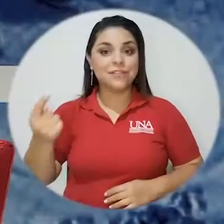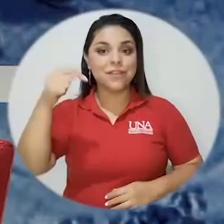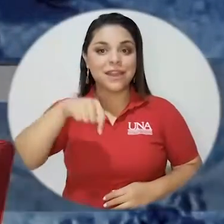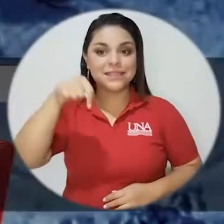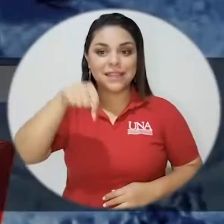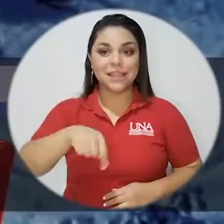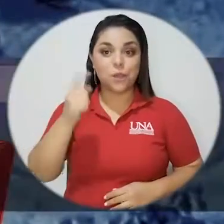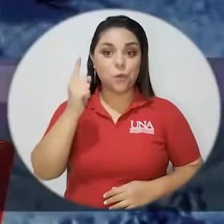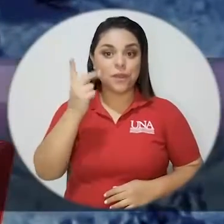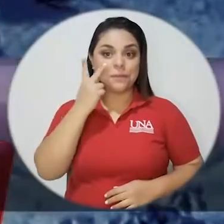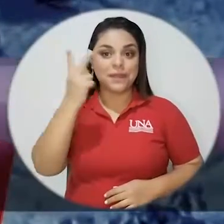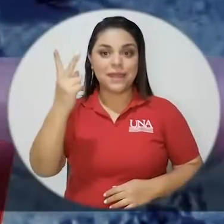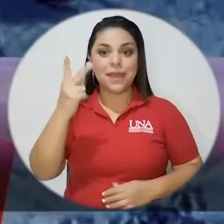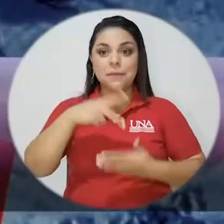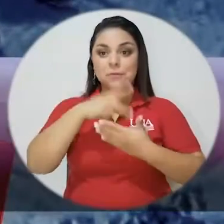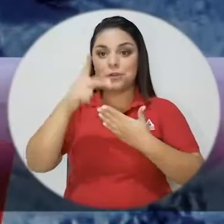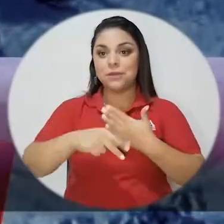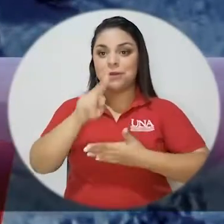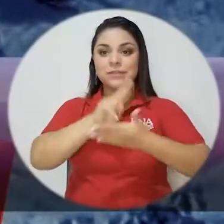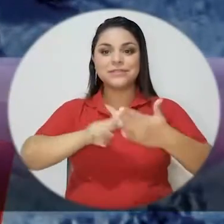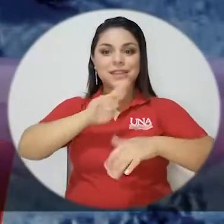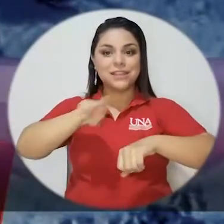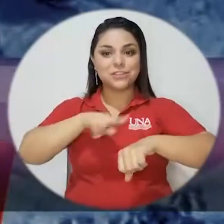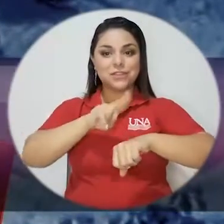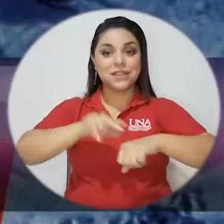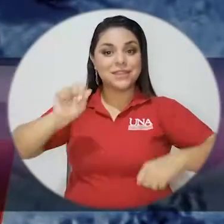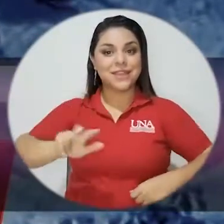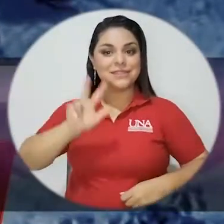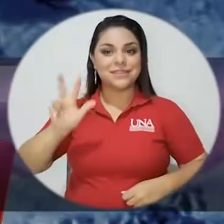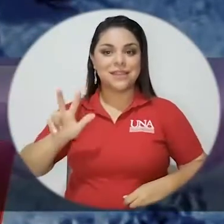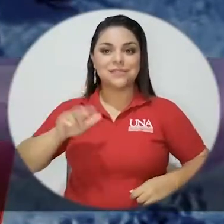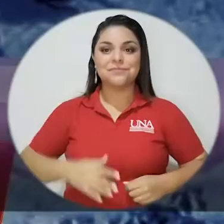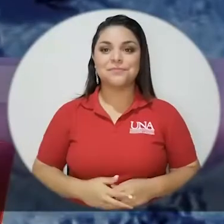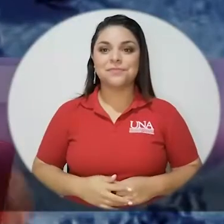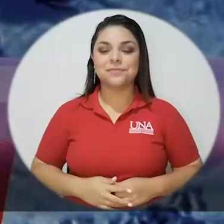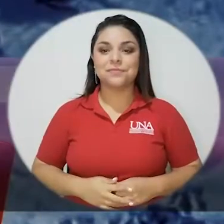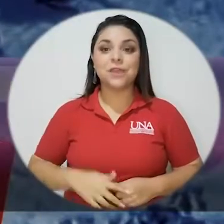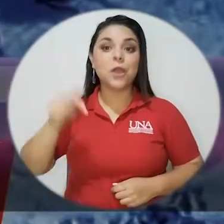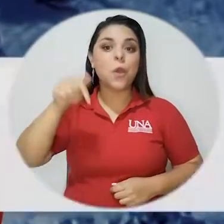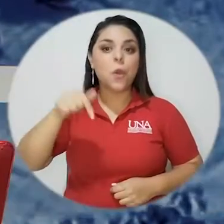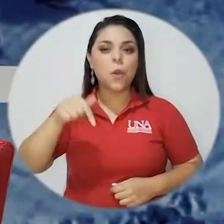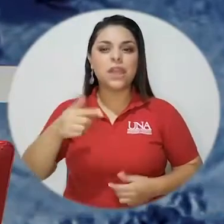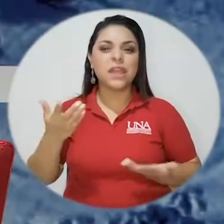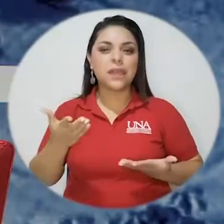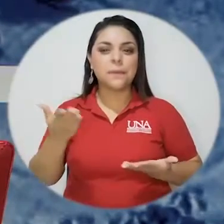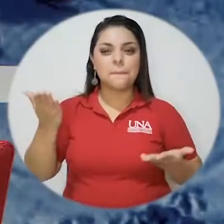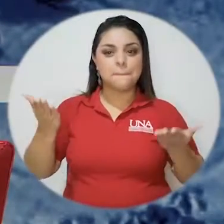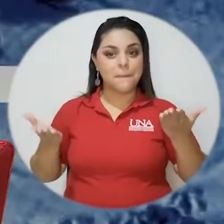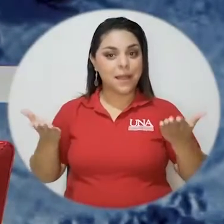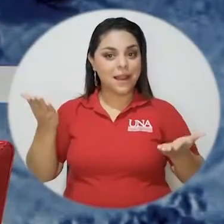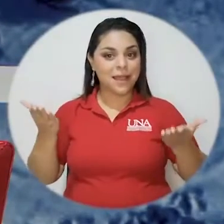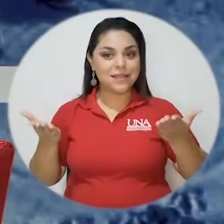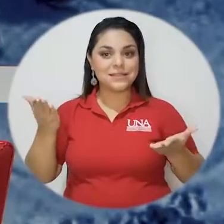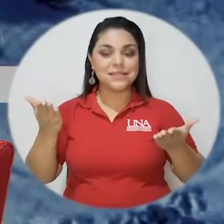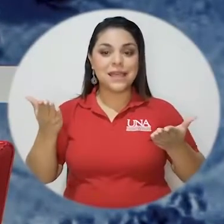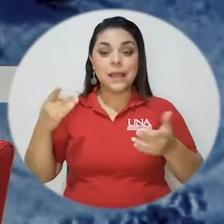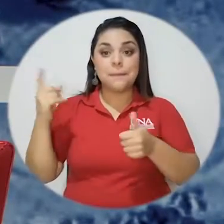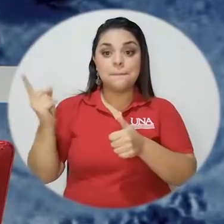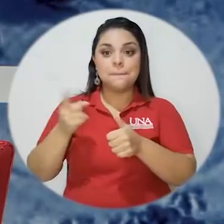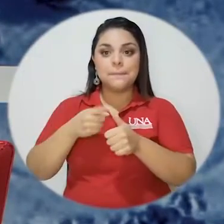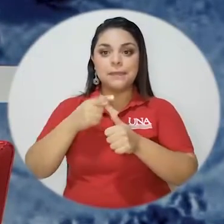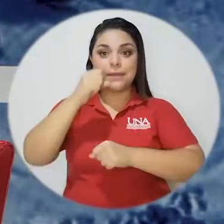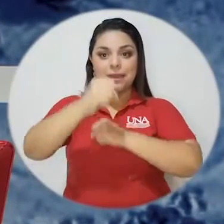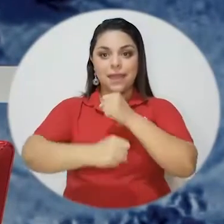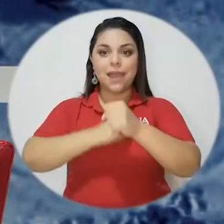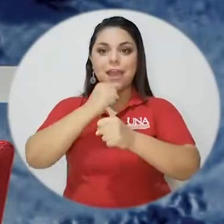Regresa usted a Una Mirada, el programa de la Universidad Nacional y del SINAC S.A. Hoy con un balance del primer